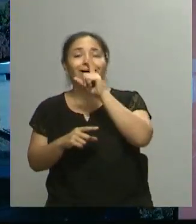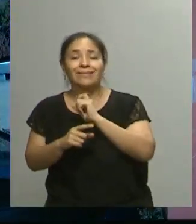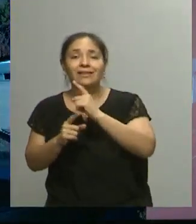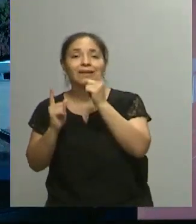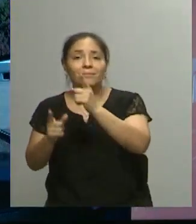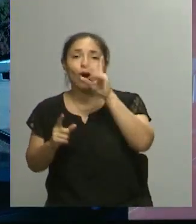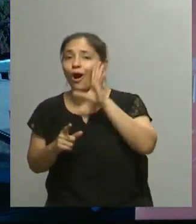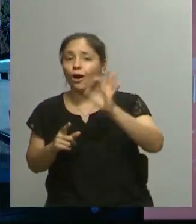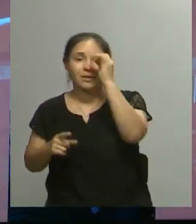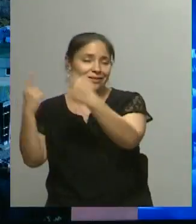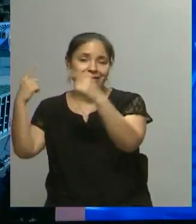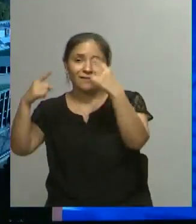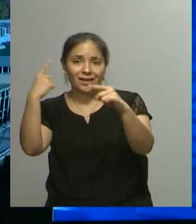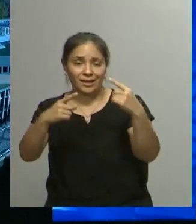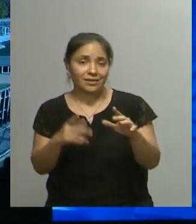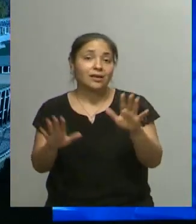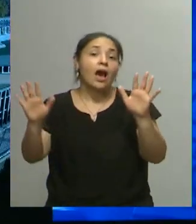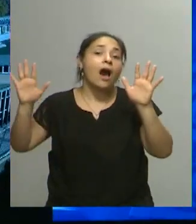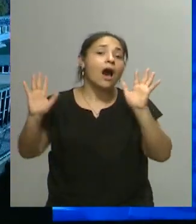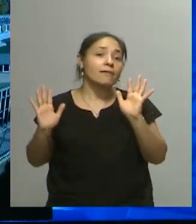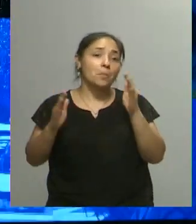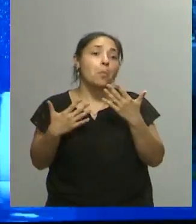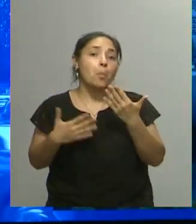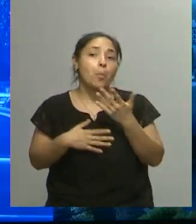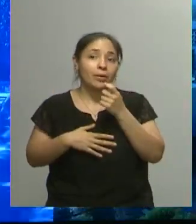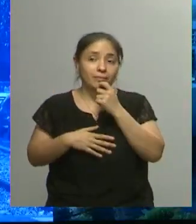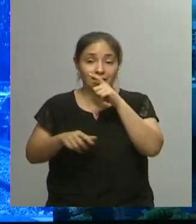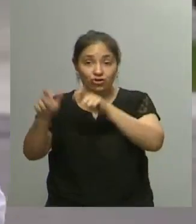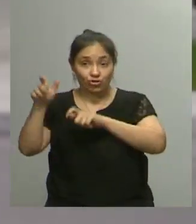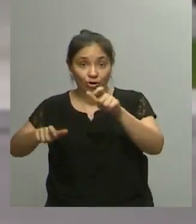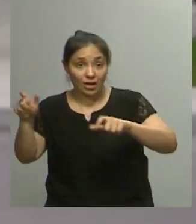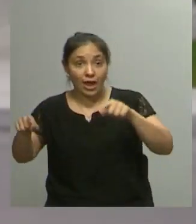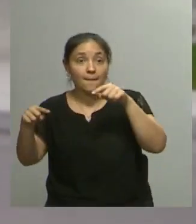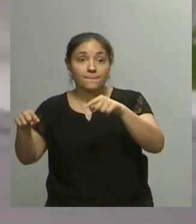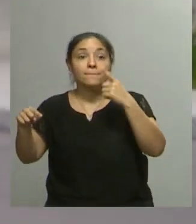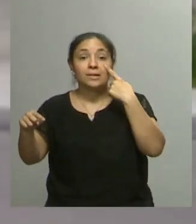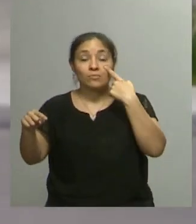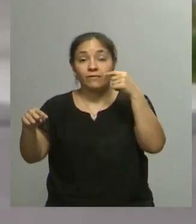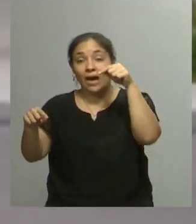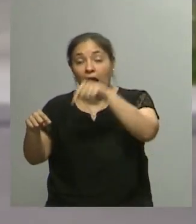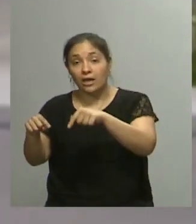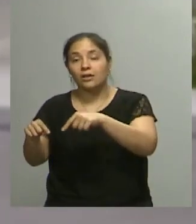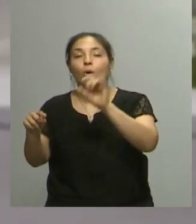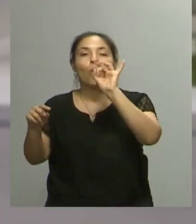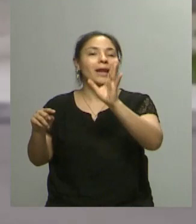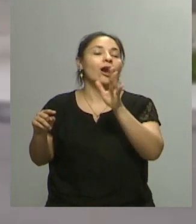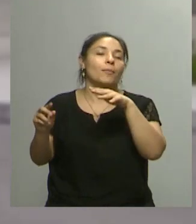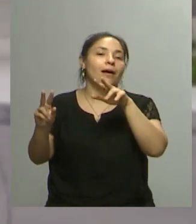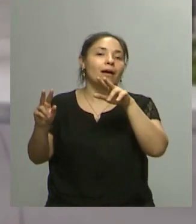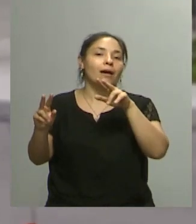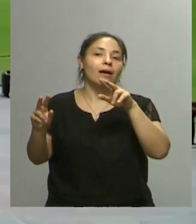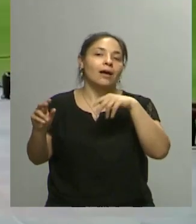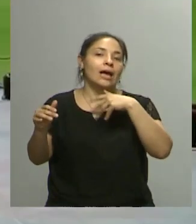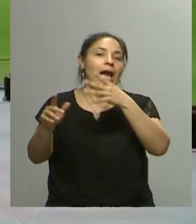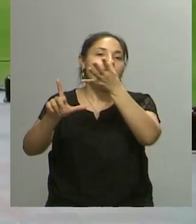existe y veremos, quizás también sea una herramienta para esas personas, para esas disidencias, y no me refiero solo a las sexuales, sino también políticas que